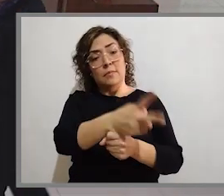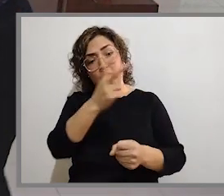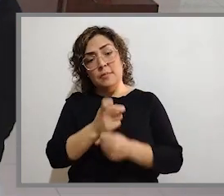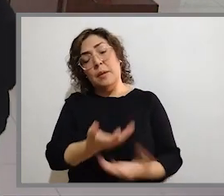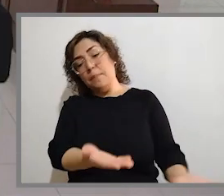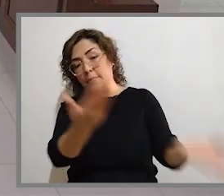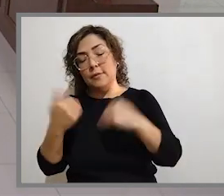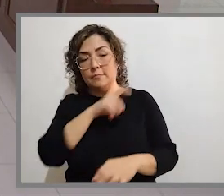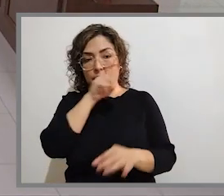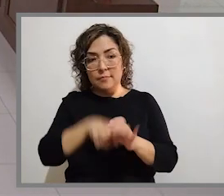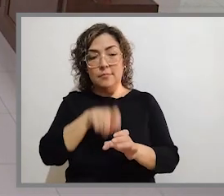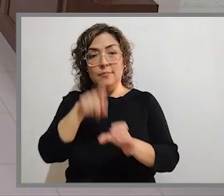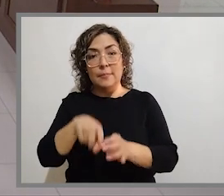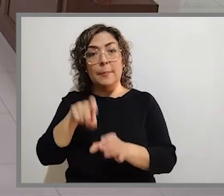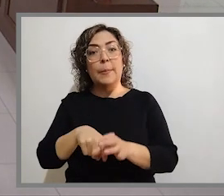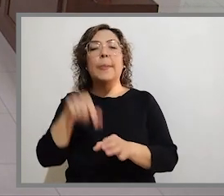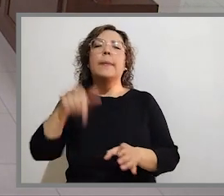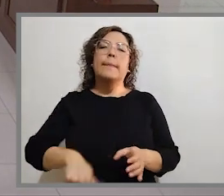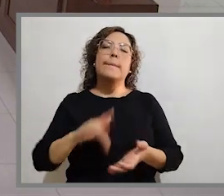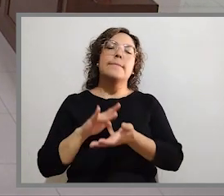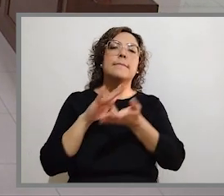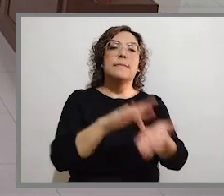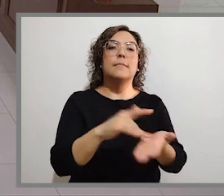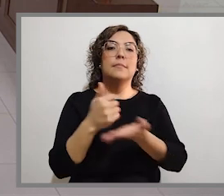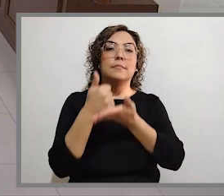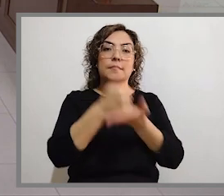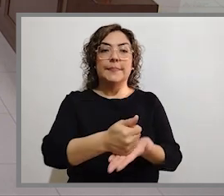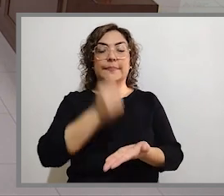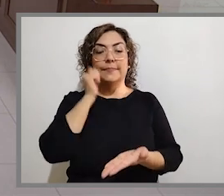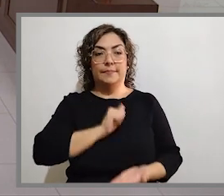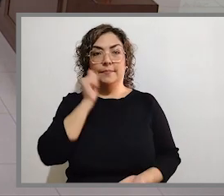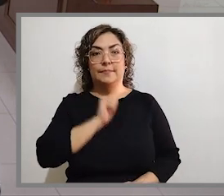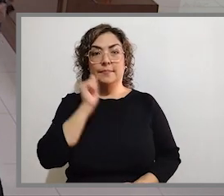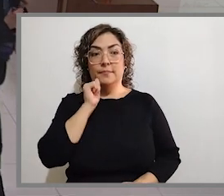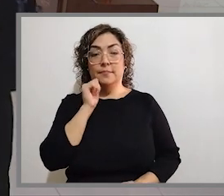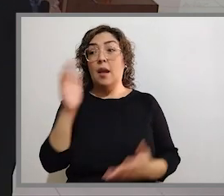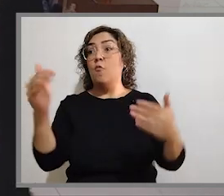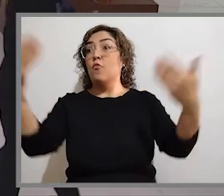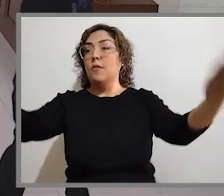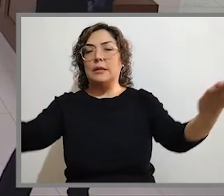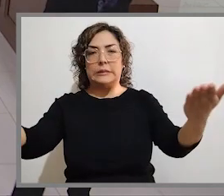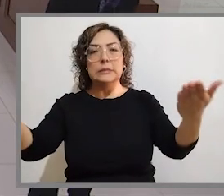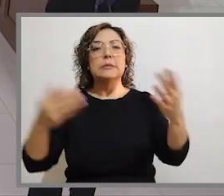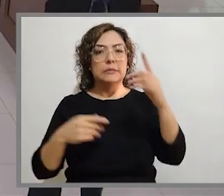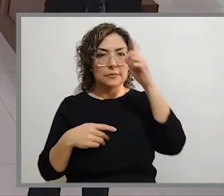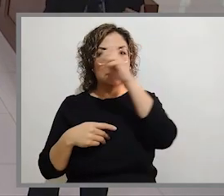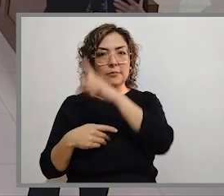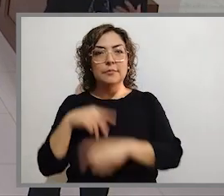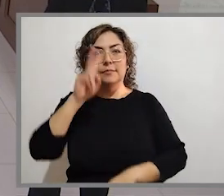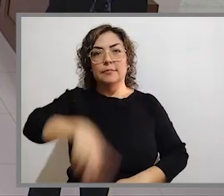este tipo de experiencias y también para apoyos, porque allá afuera está canijo el escenario.